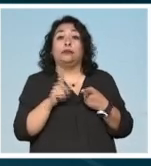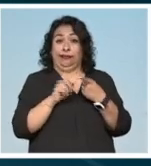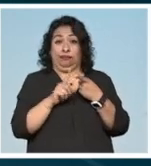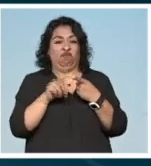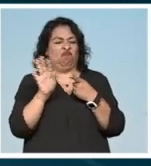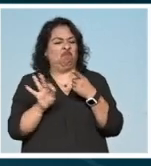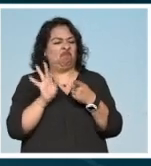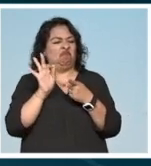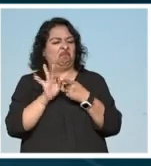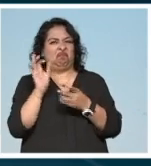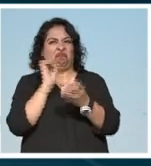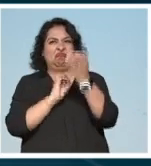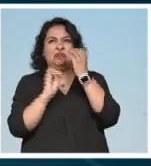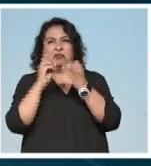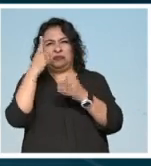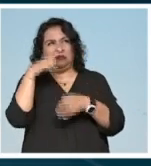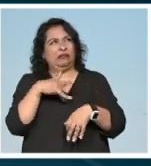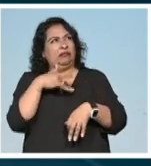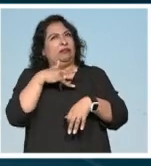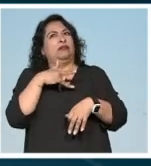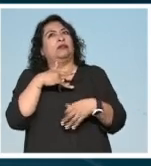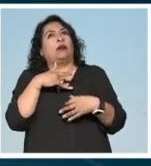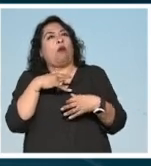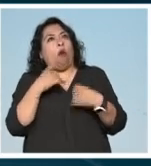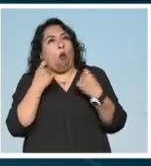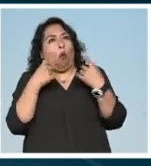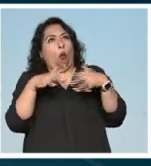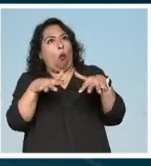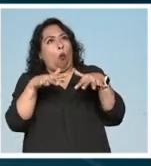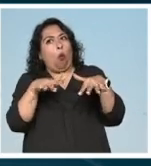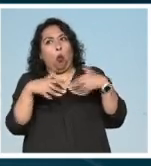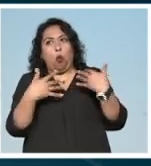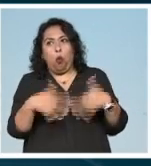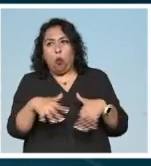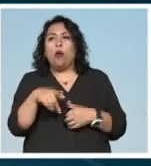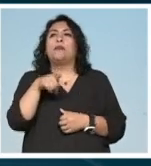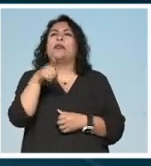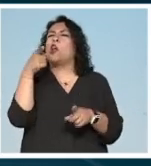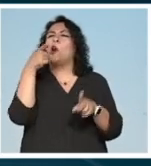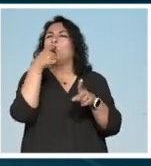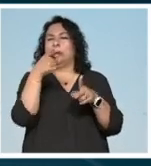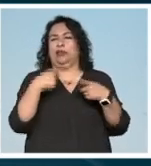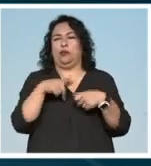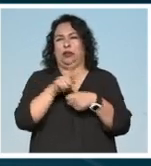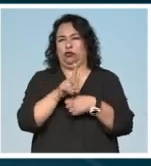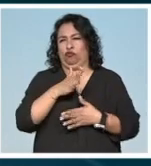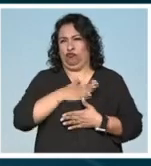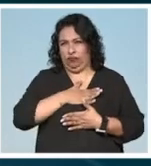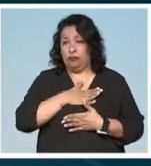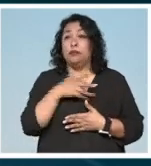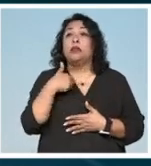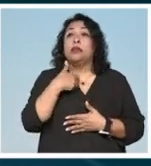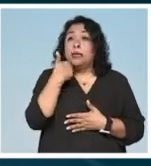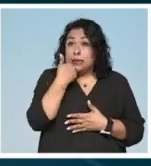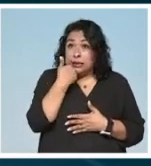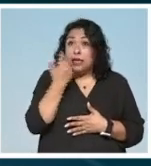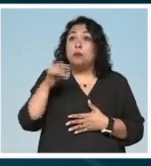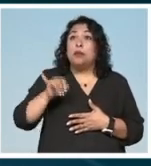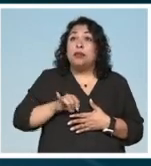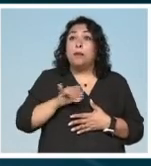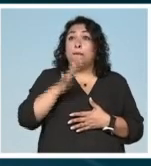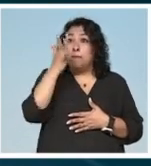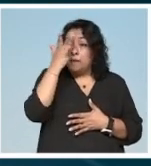ideal para revivir la capacidad de asombro. Como objetivo personal, me interesa mucho que la